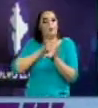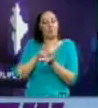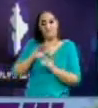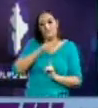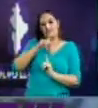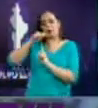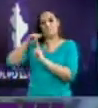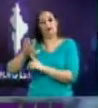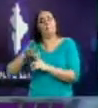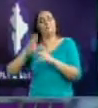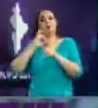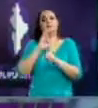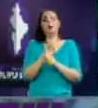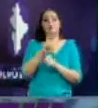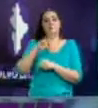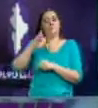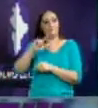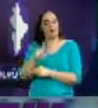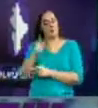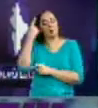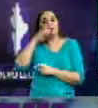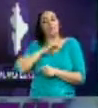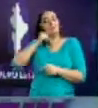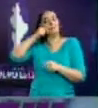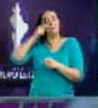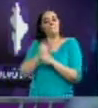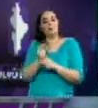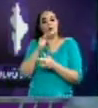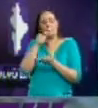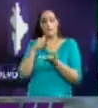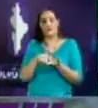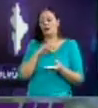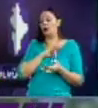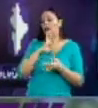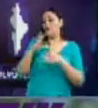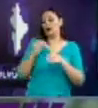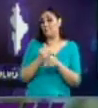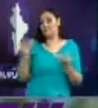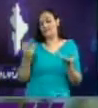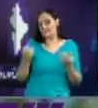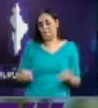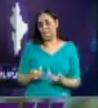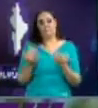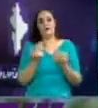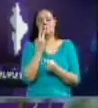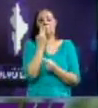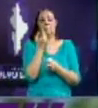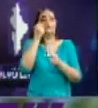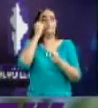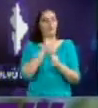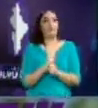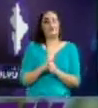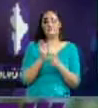de protección civil de nuevo león para atacar los puntos que pudieran avivar el siniestro fueron dos semanas en las que